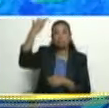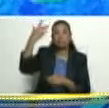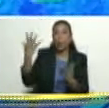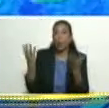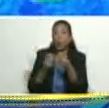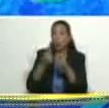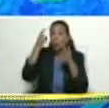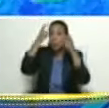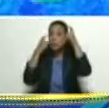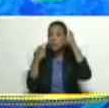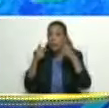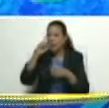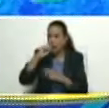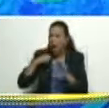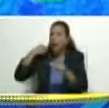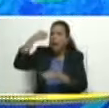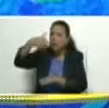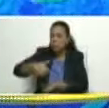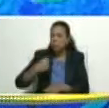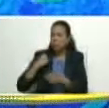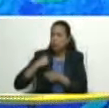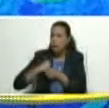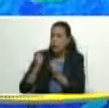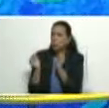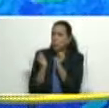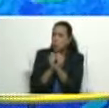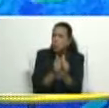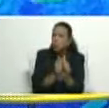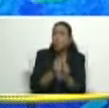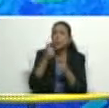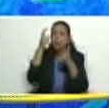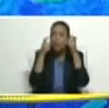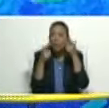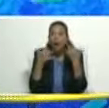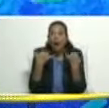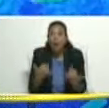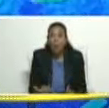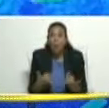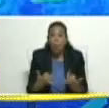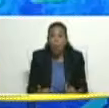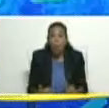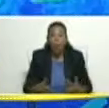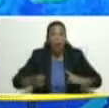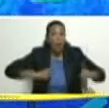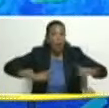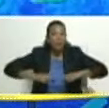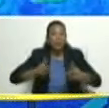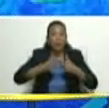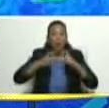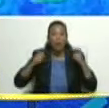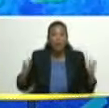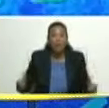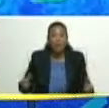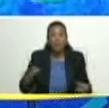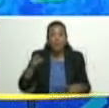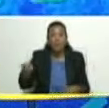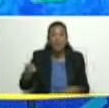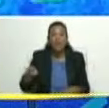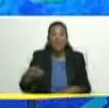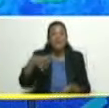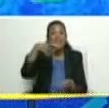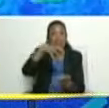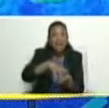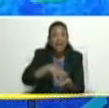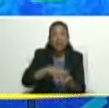nuestro comandante Chávez muchos años, y quiero entregarle la coordinación general del